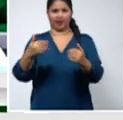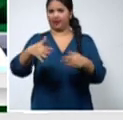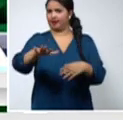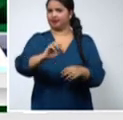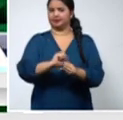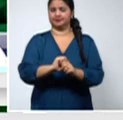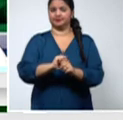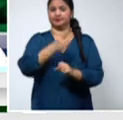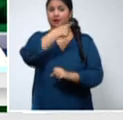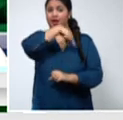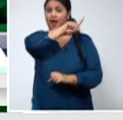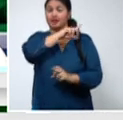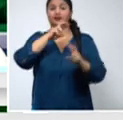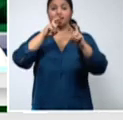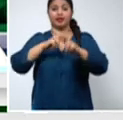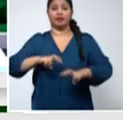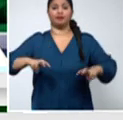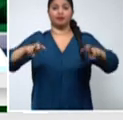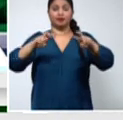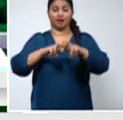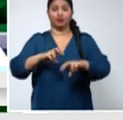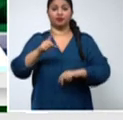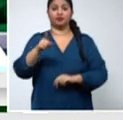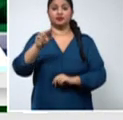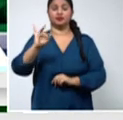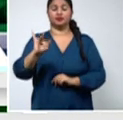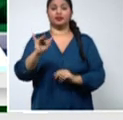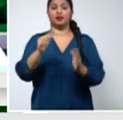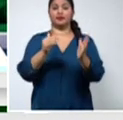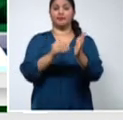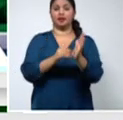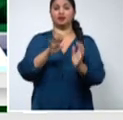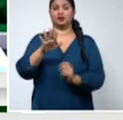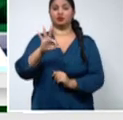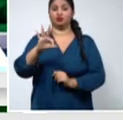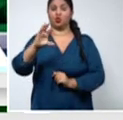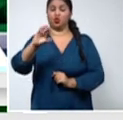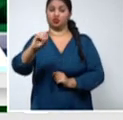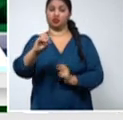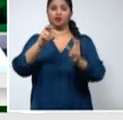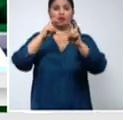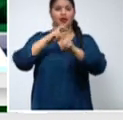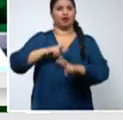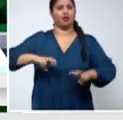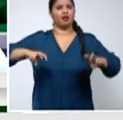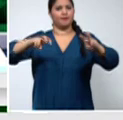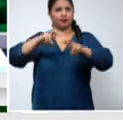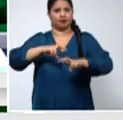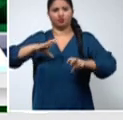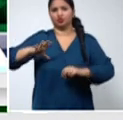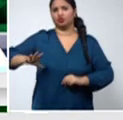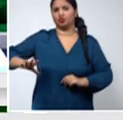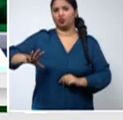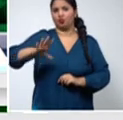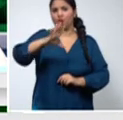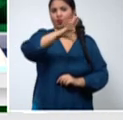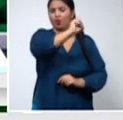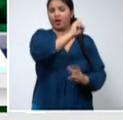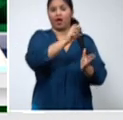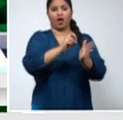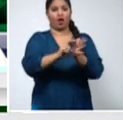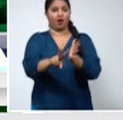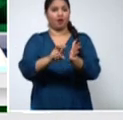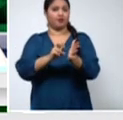17.580 muestras para el diagnóstico de la COVID. Se procesaron en todos los laboratorios de nuestro